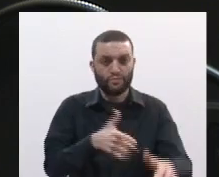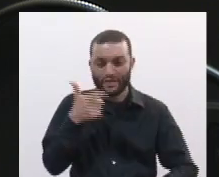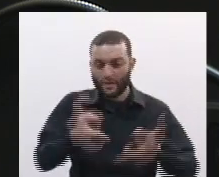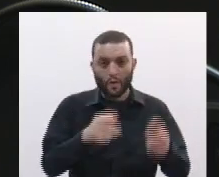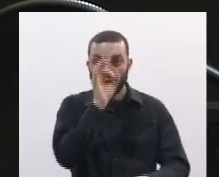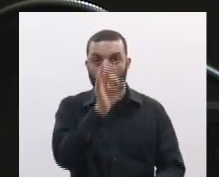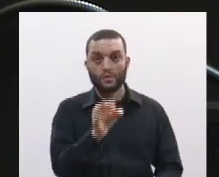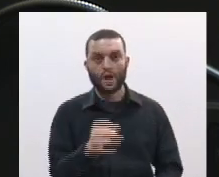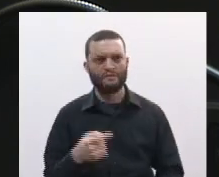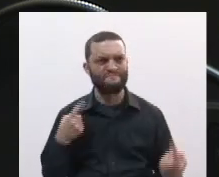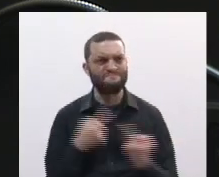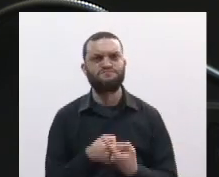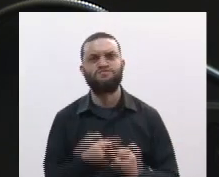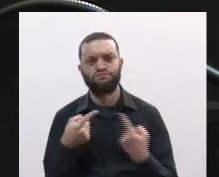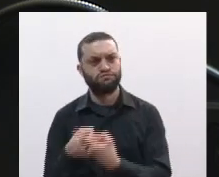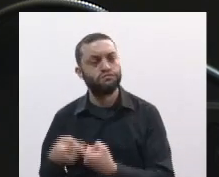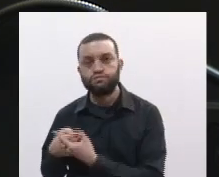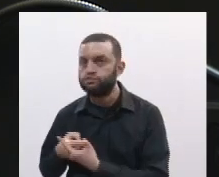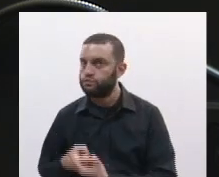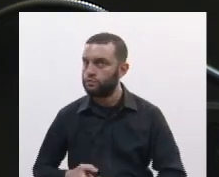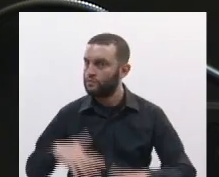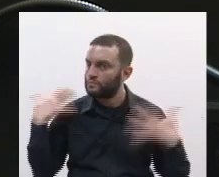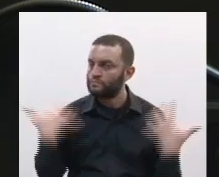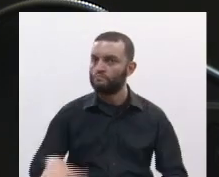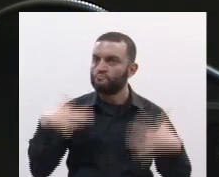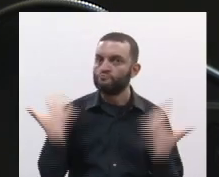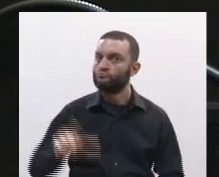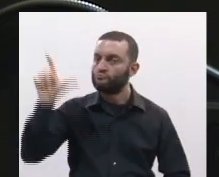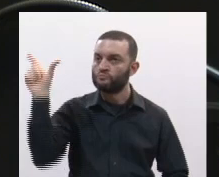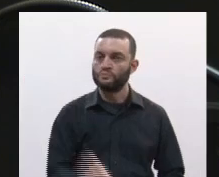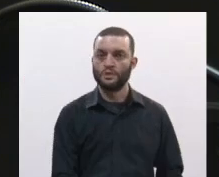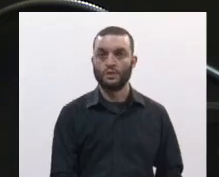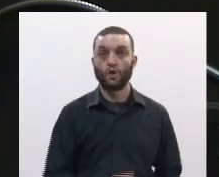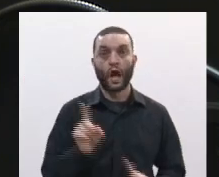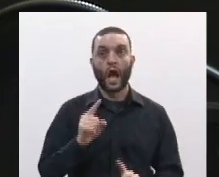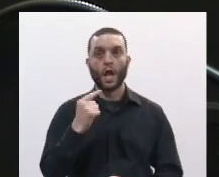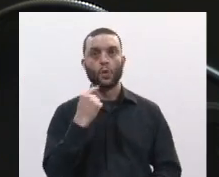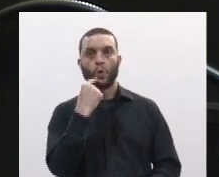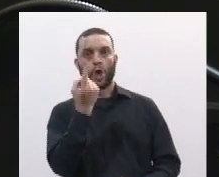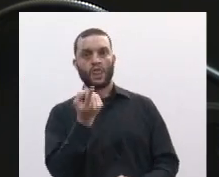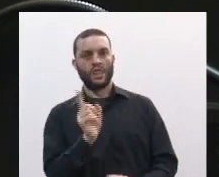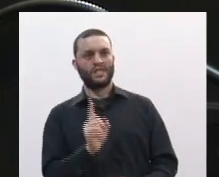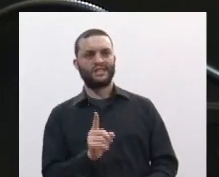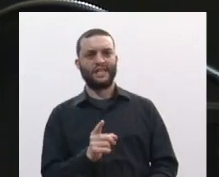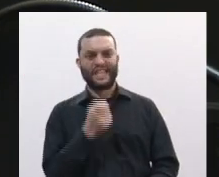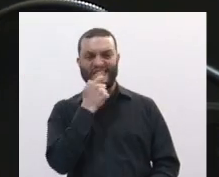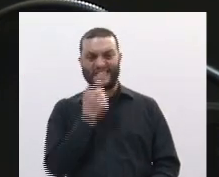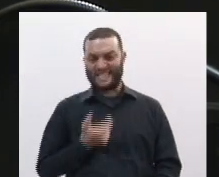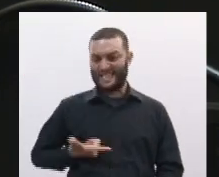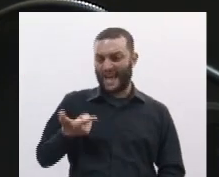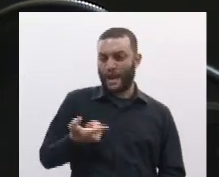fuerte, parecía que significaba, es más, algunos llegaron a decir que eso ofendía